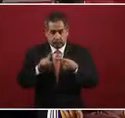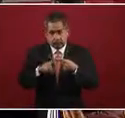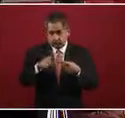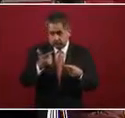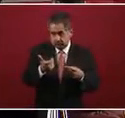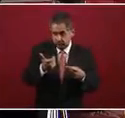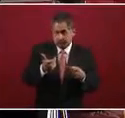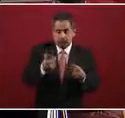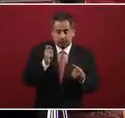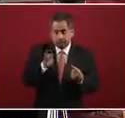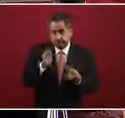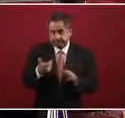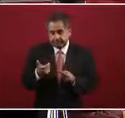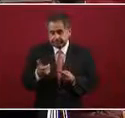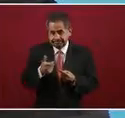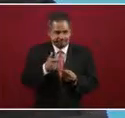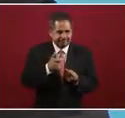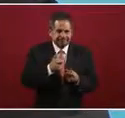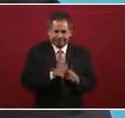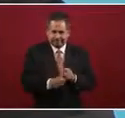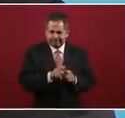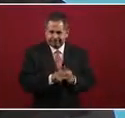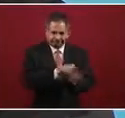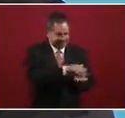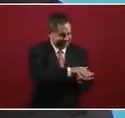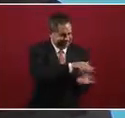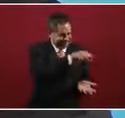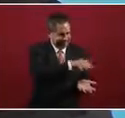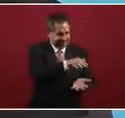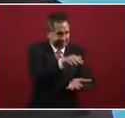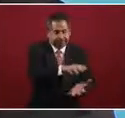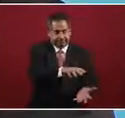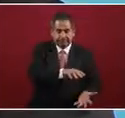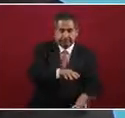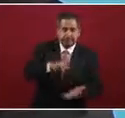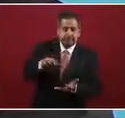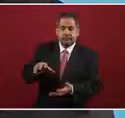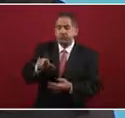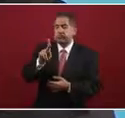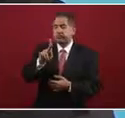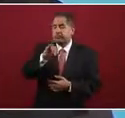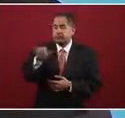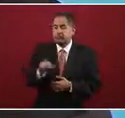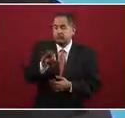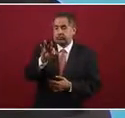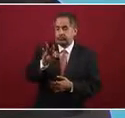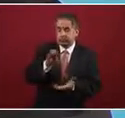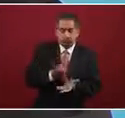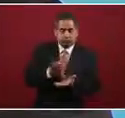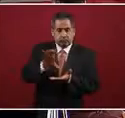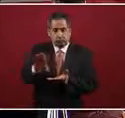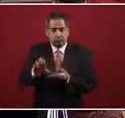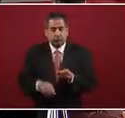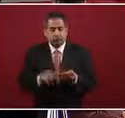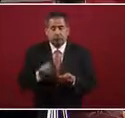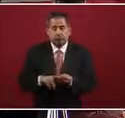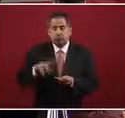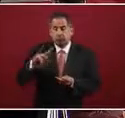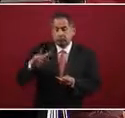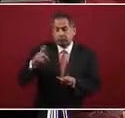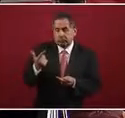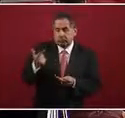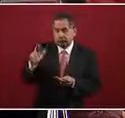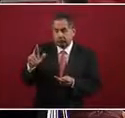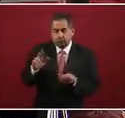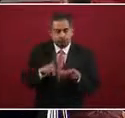o del dinero en efectivo, se fue al Poder Judicial de la Federación, se fue a la Procuraduría General de la República